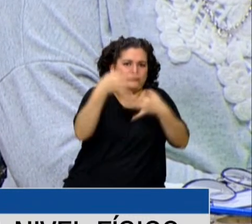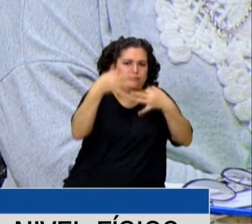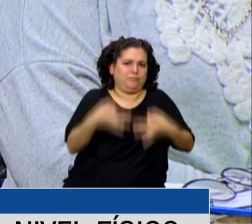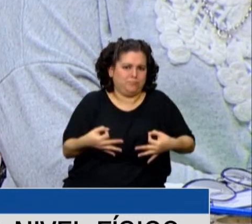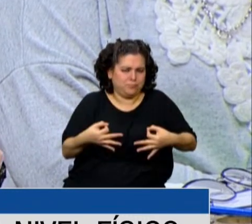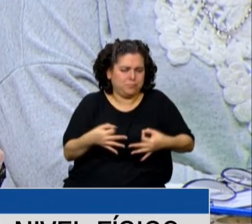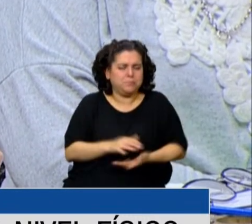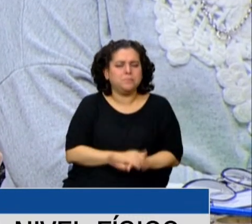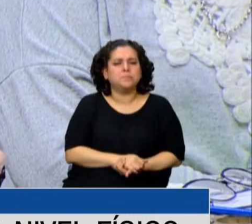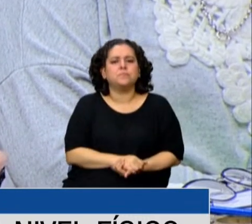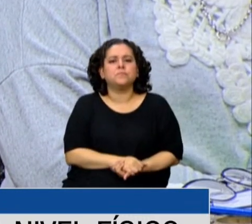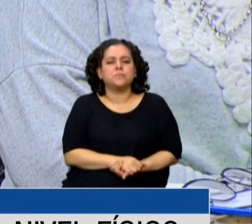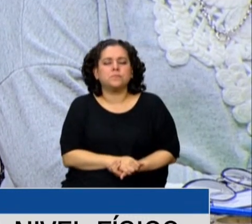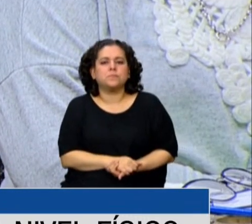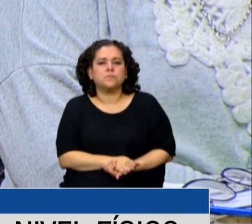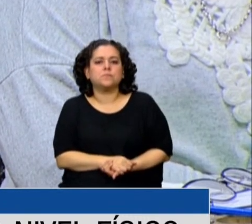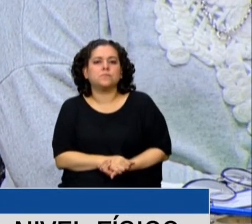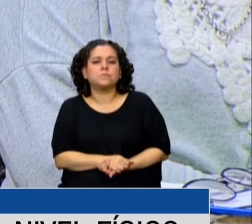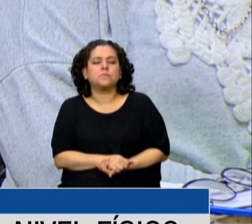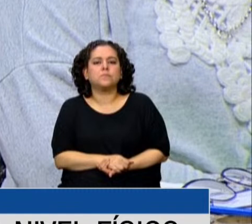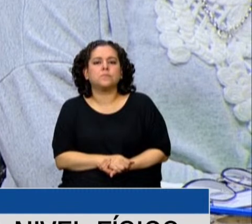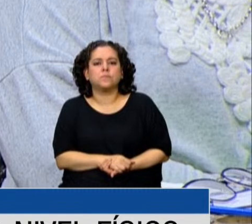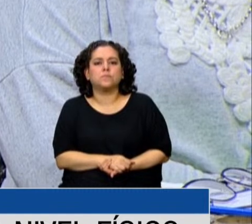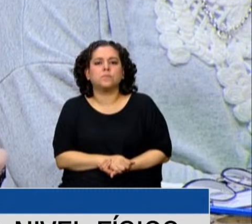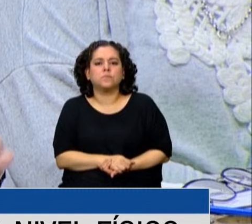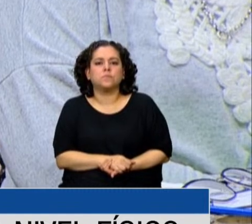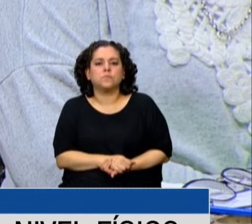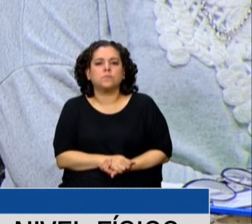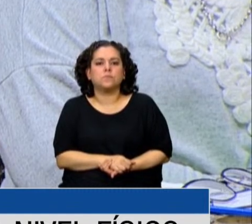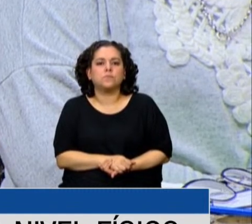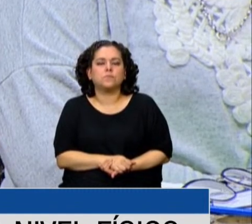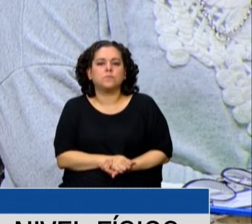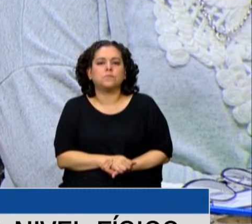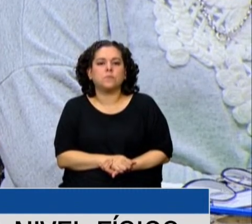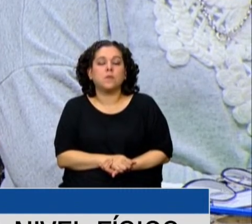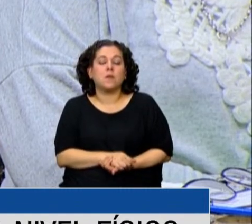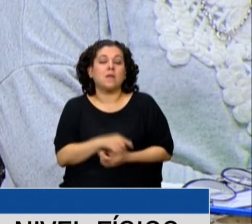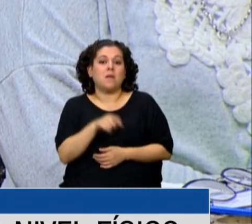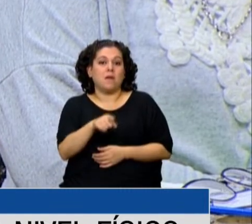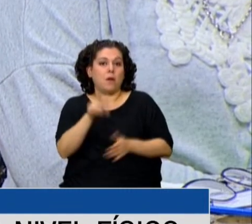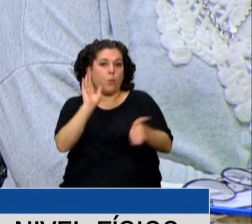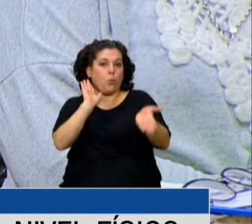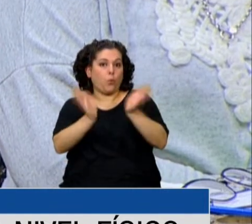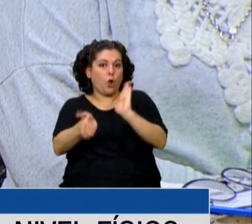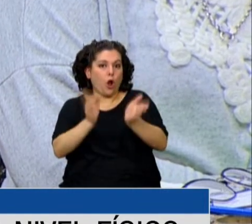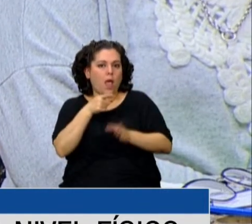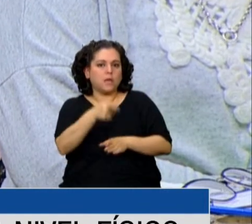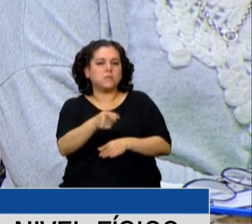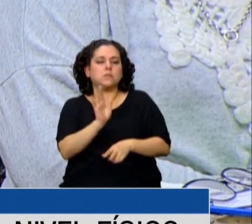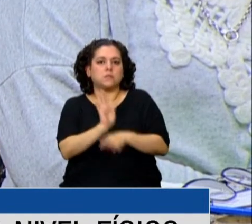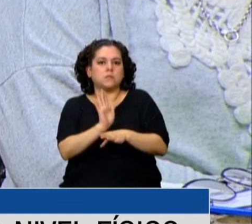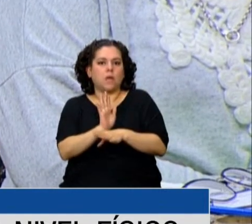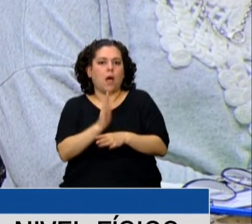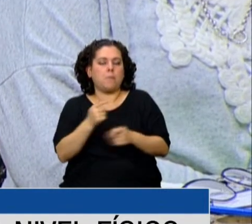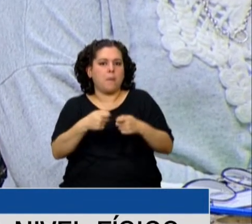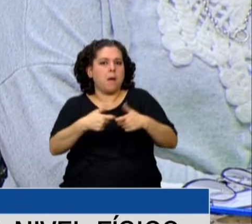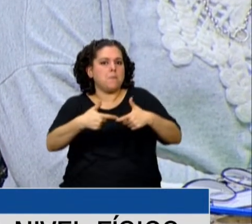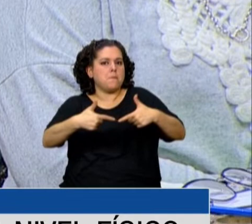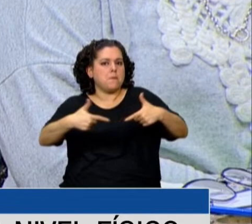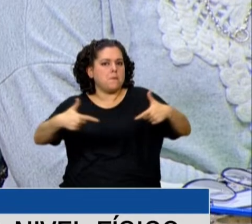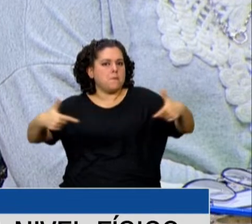garantías. Esta violencia es, señor presidente, un fenómeno